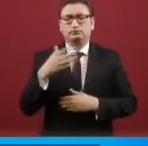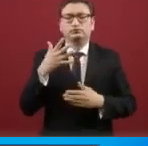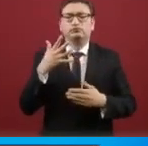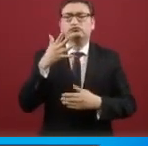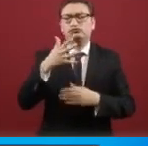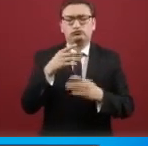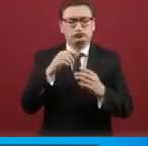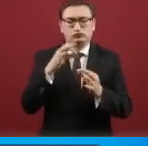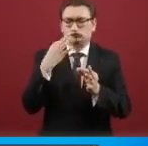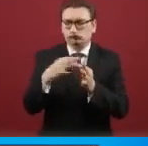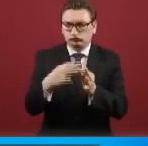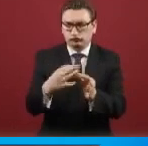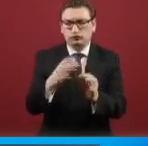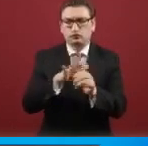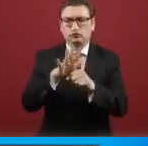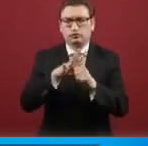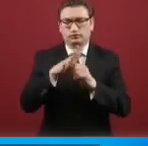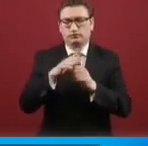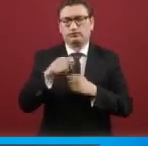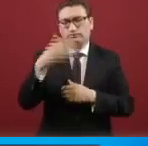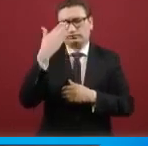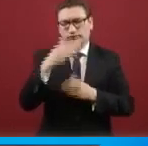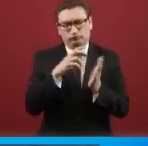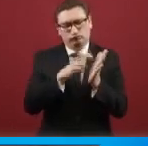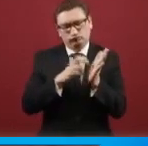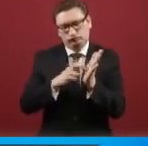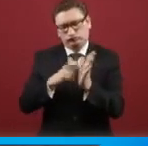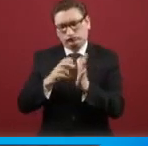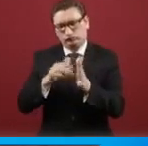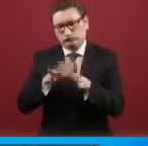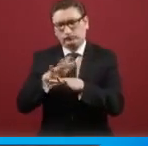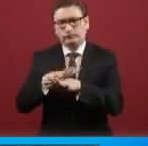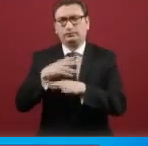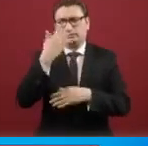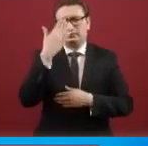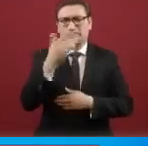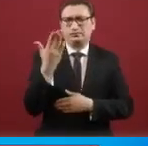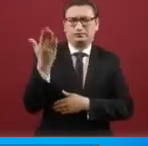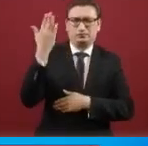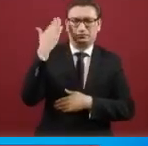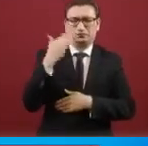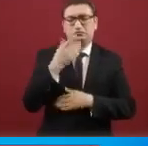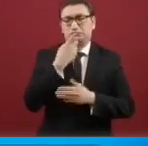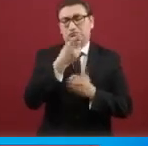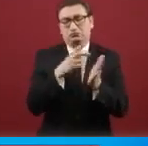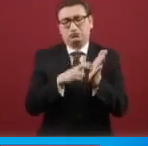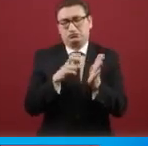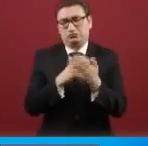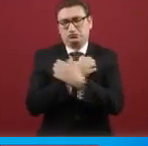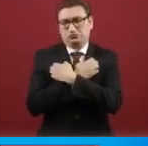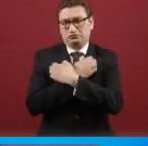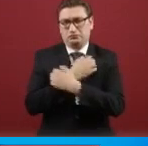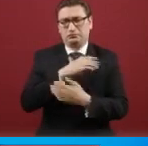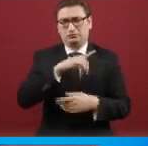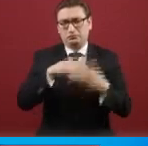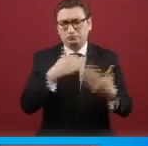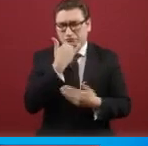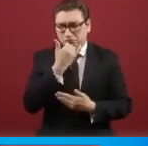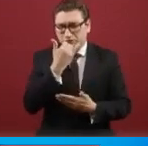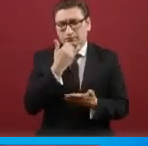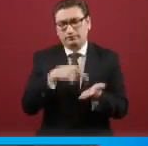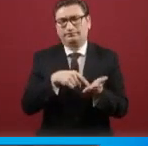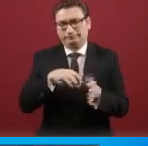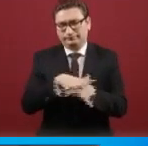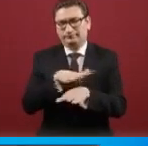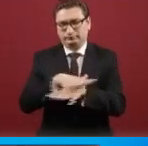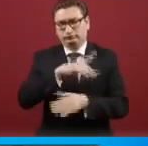propósito de cancelar la mal llamada reforma educativa. El presidente Andrés Manuel López